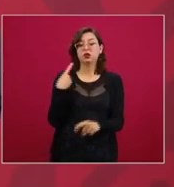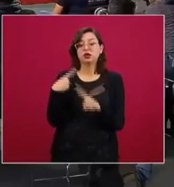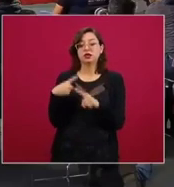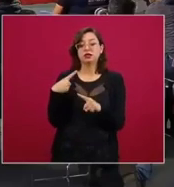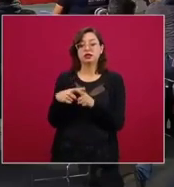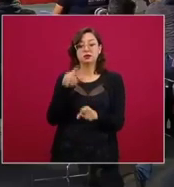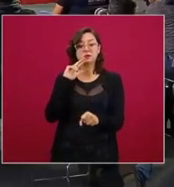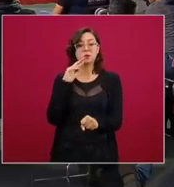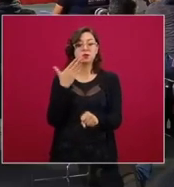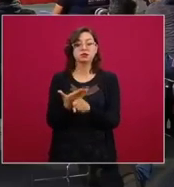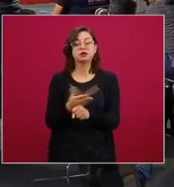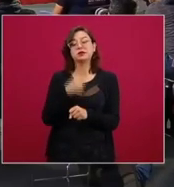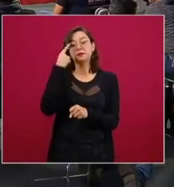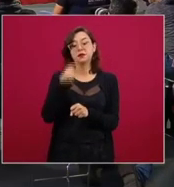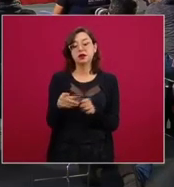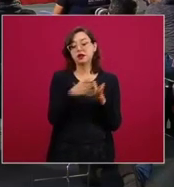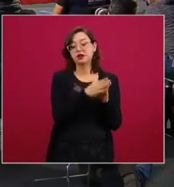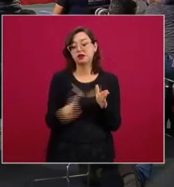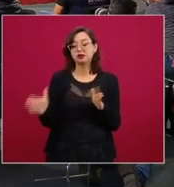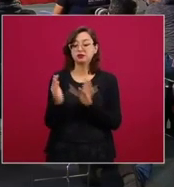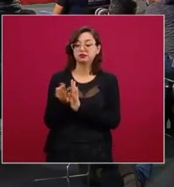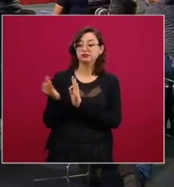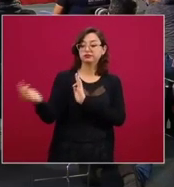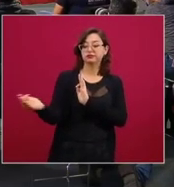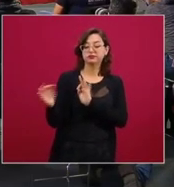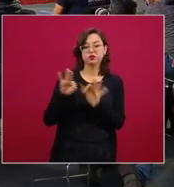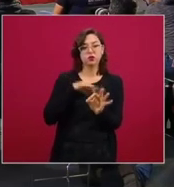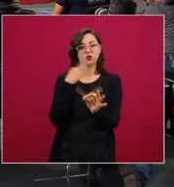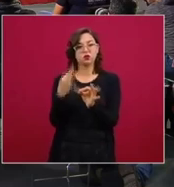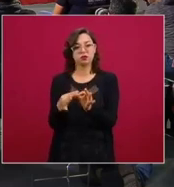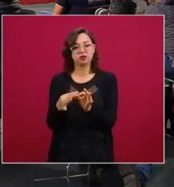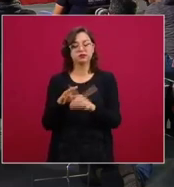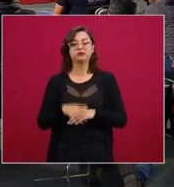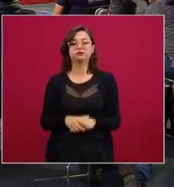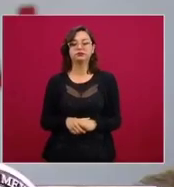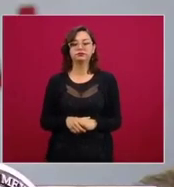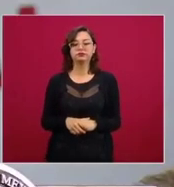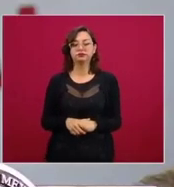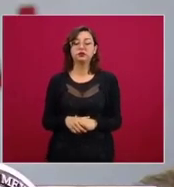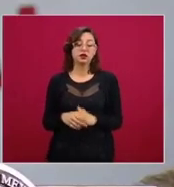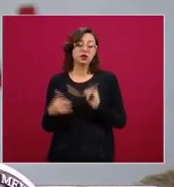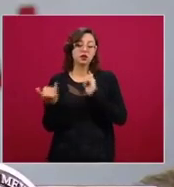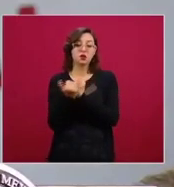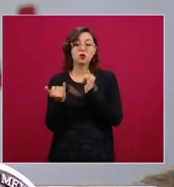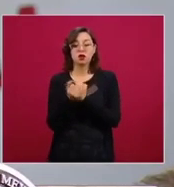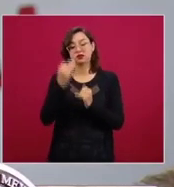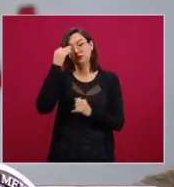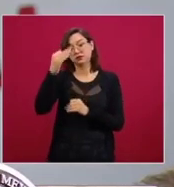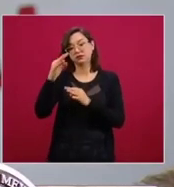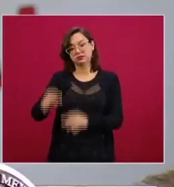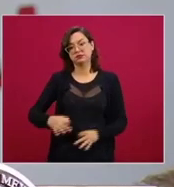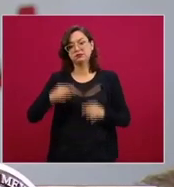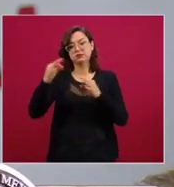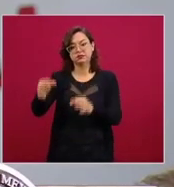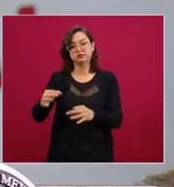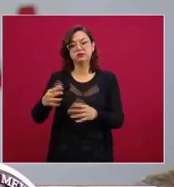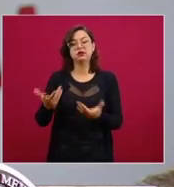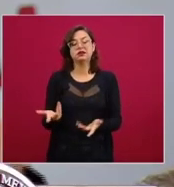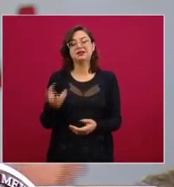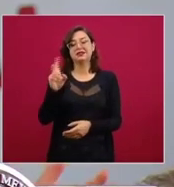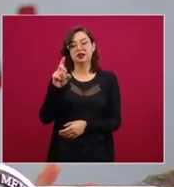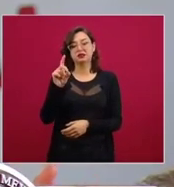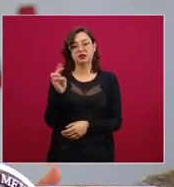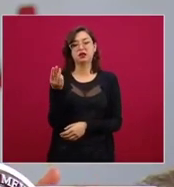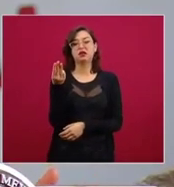Las medidas de la Jornada Nacional de Sana Distancia no se sé. Cumplan. Y la extensión de la misma. Pues miren, me dejó. Mayo,